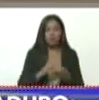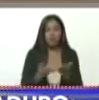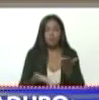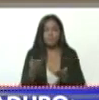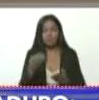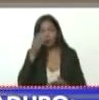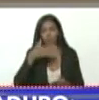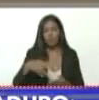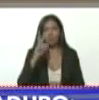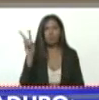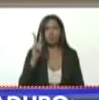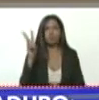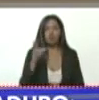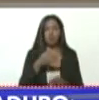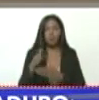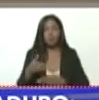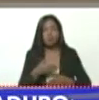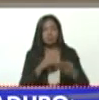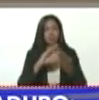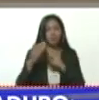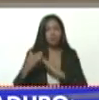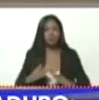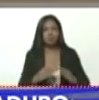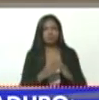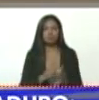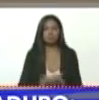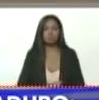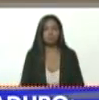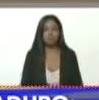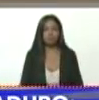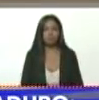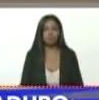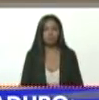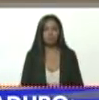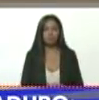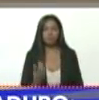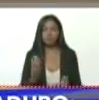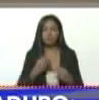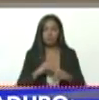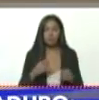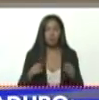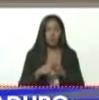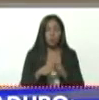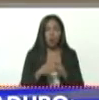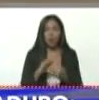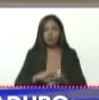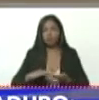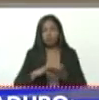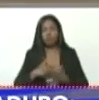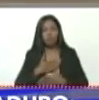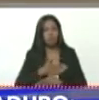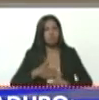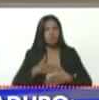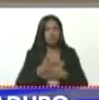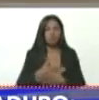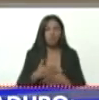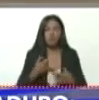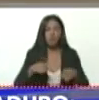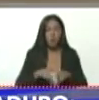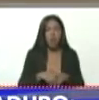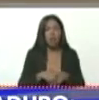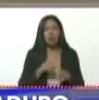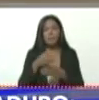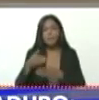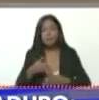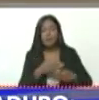pueblo de Venezuela y a la comunidad internacional en general. Es momento de reconciliación, convivencia y diálogo. Por